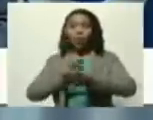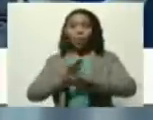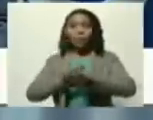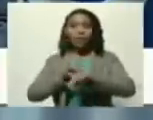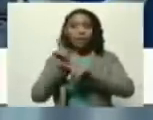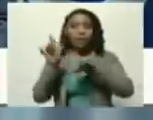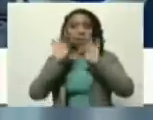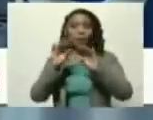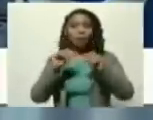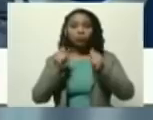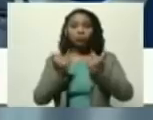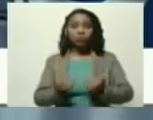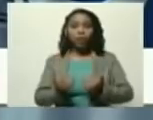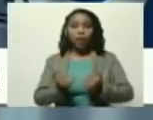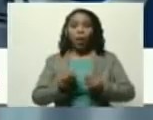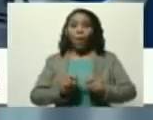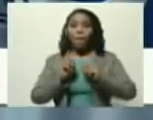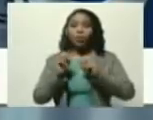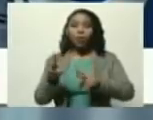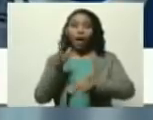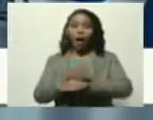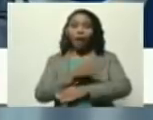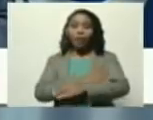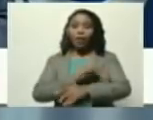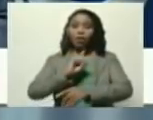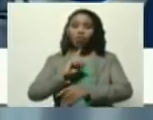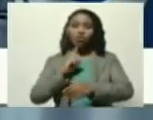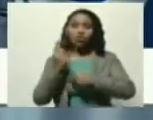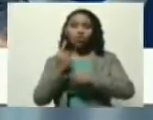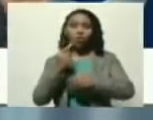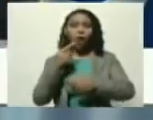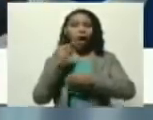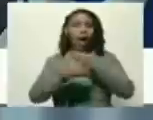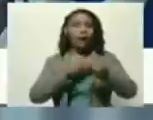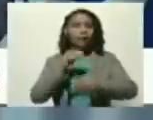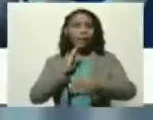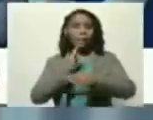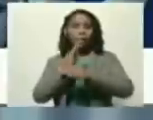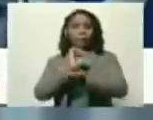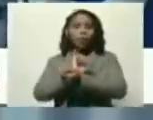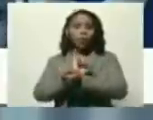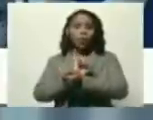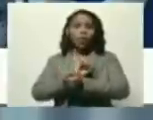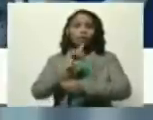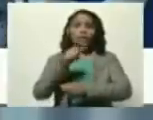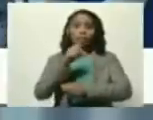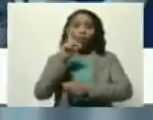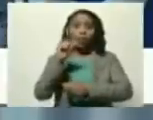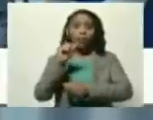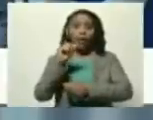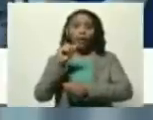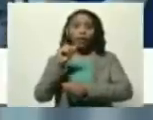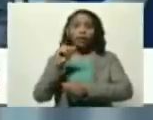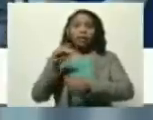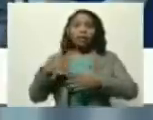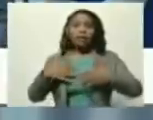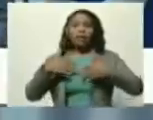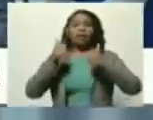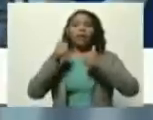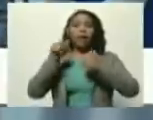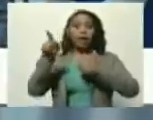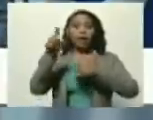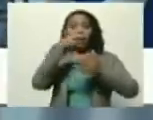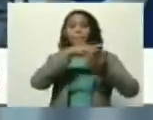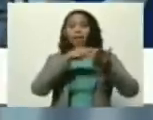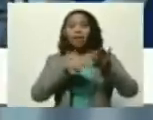manera inmediata y oportuna no solo detener a estos sujetos, sino recuperar ese material